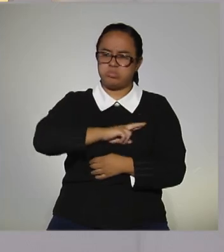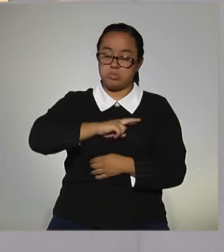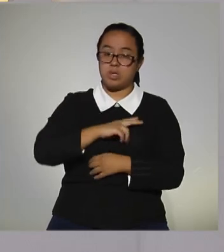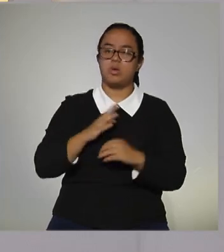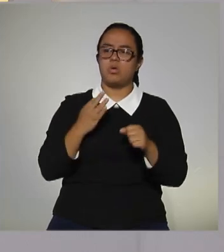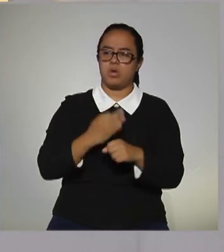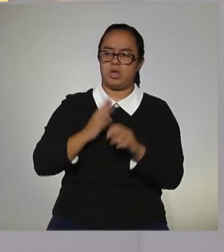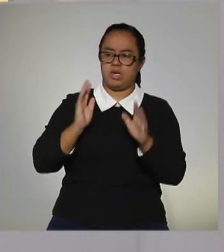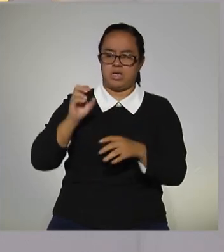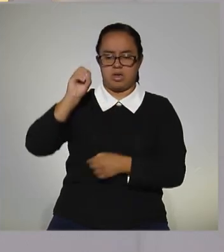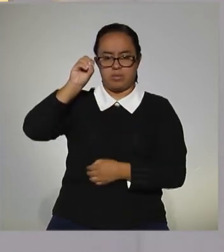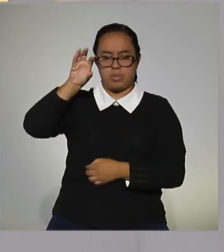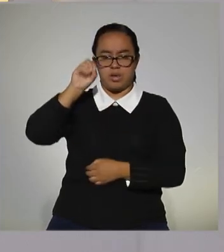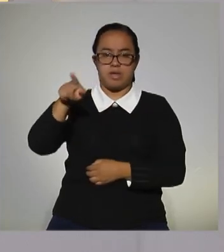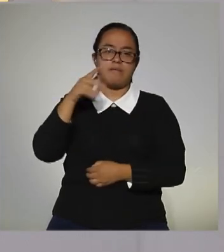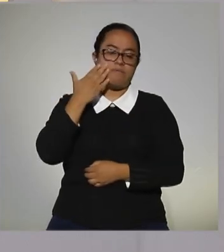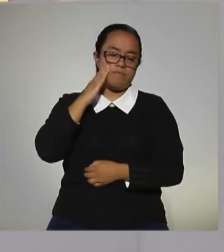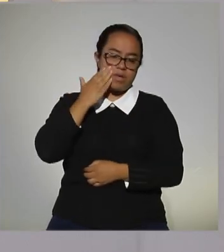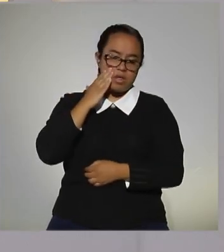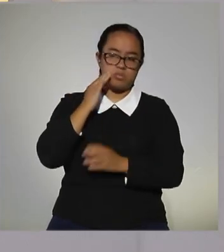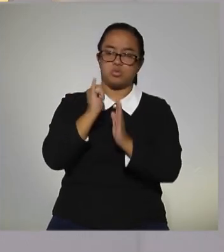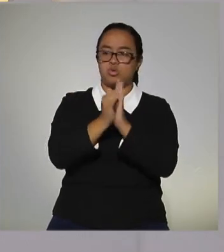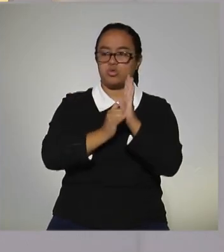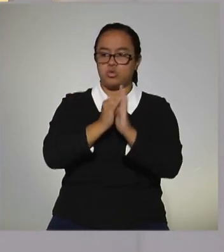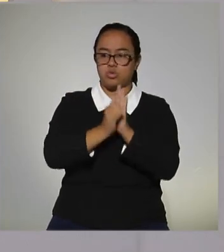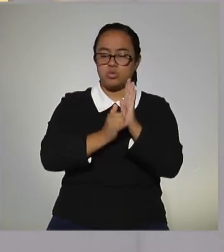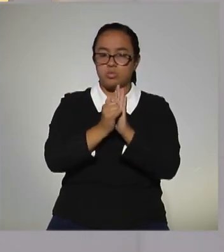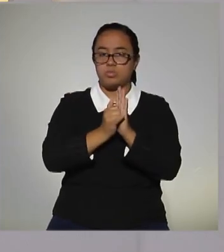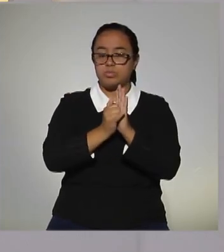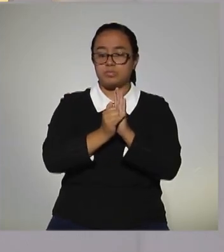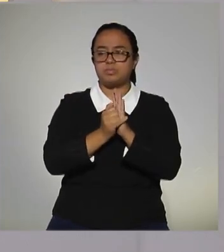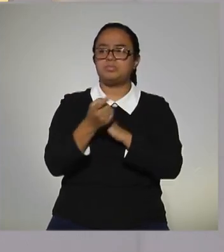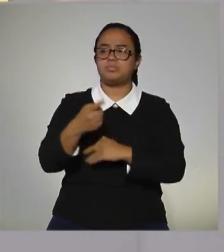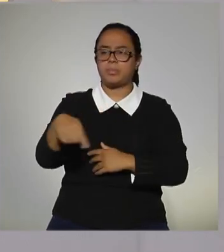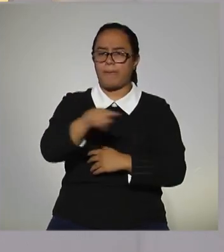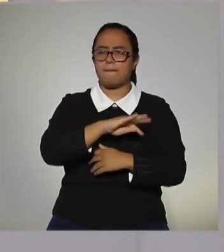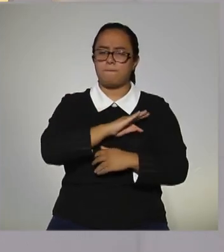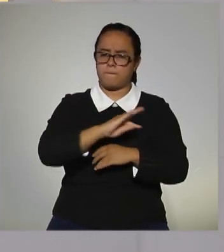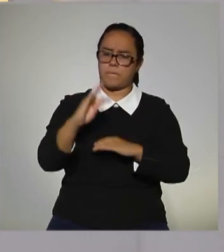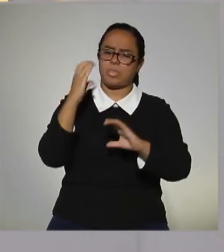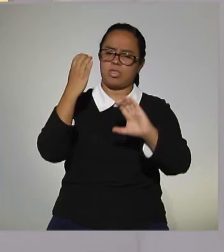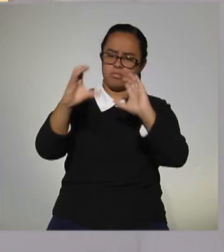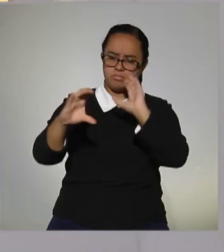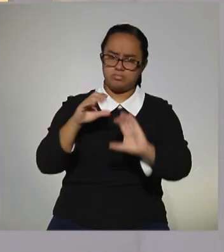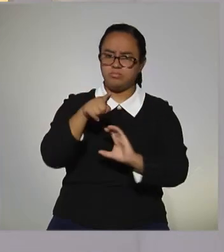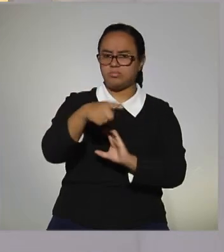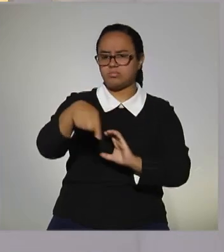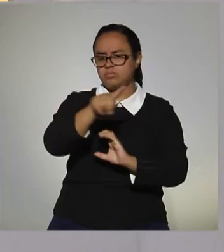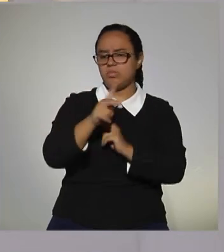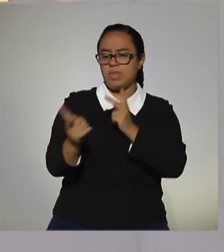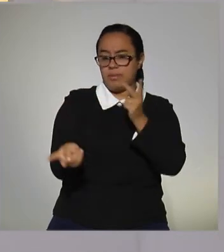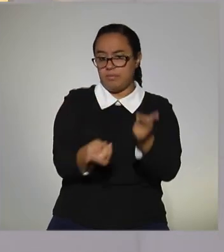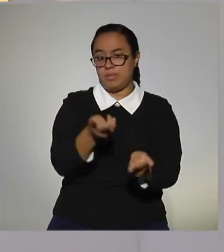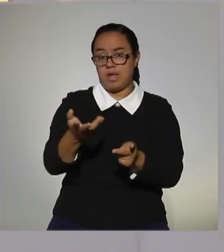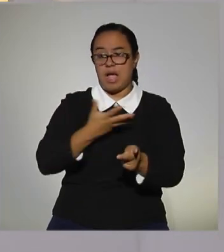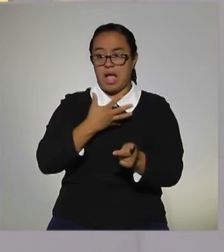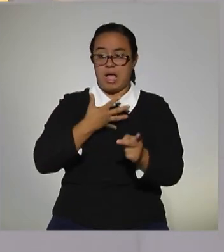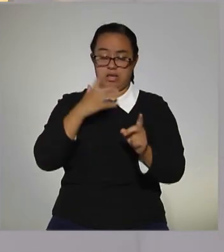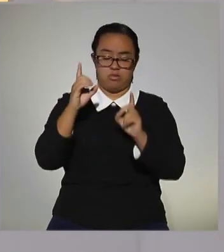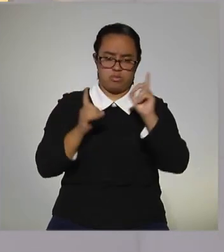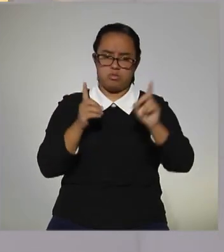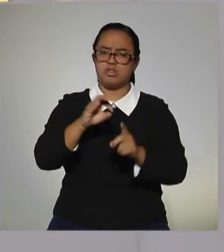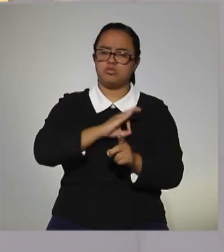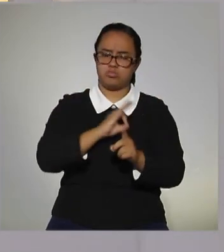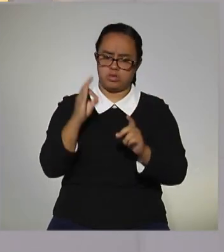en vivo en Facebook Live y en YouTube Live. Así es que ahí ustedes escríbanos todas sus preguntas que le vayan surgiendo durante el